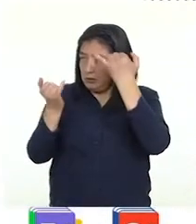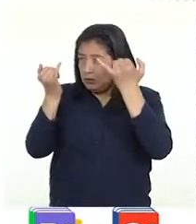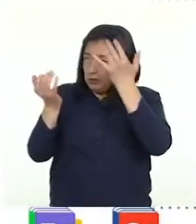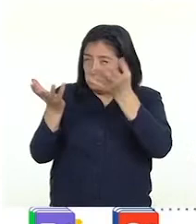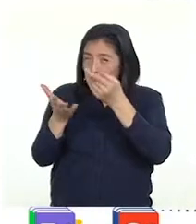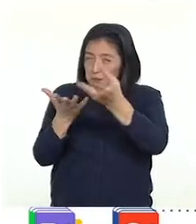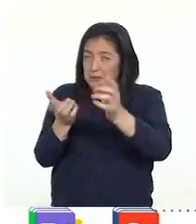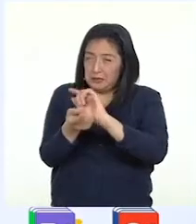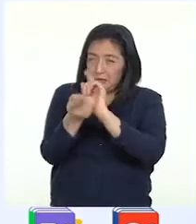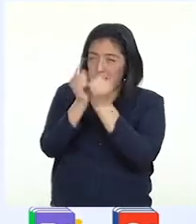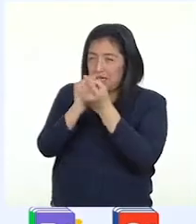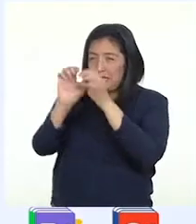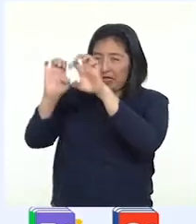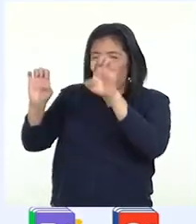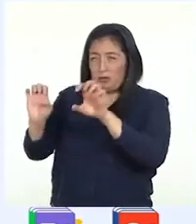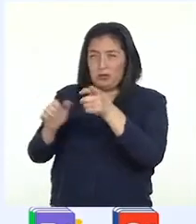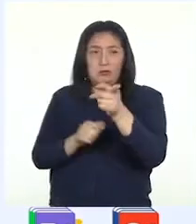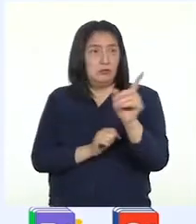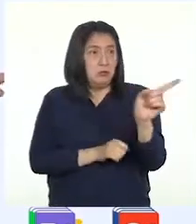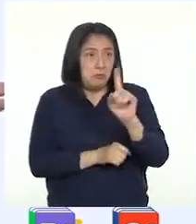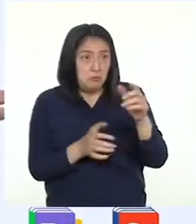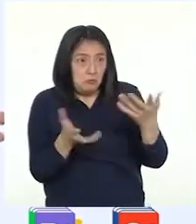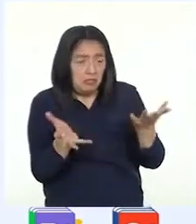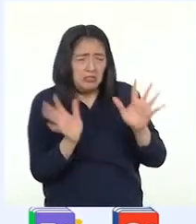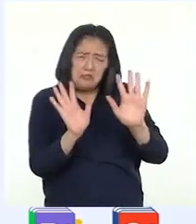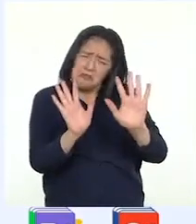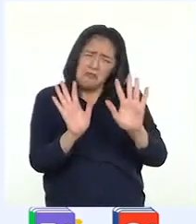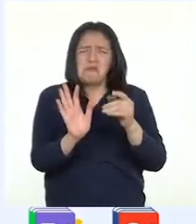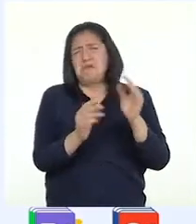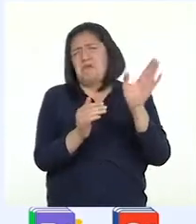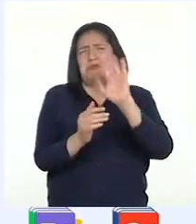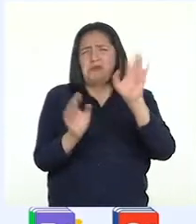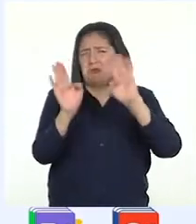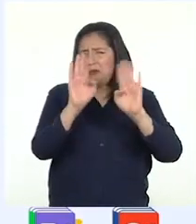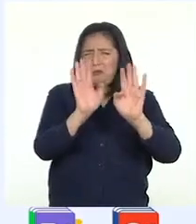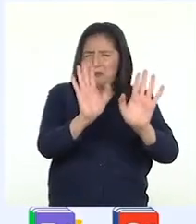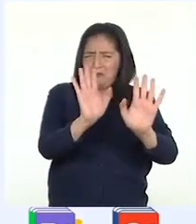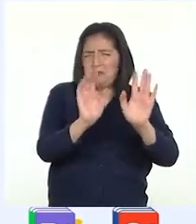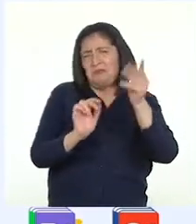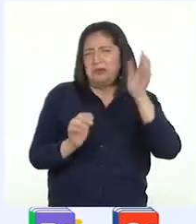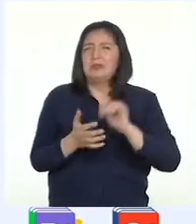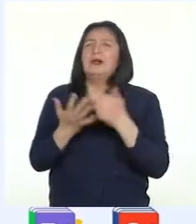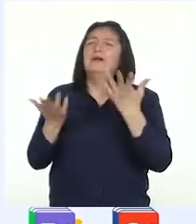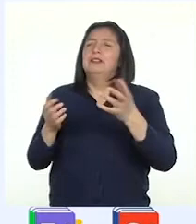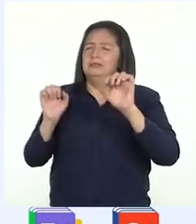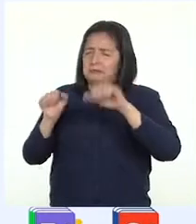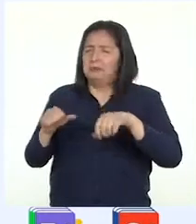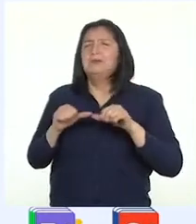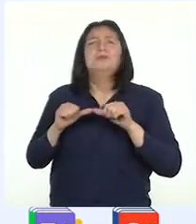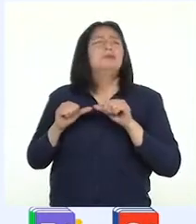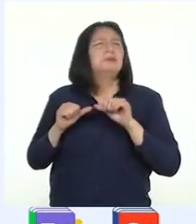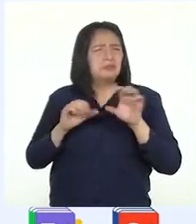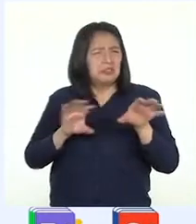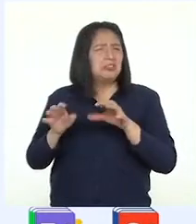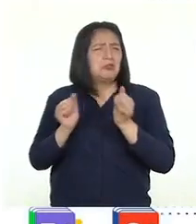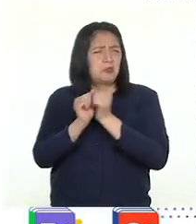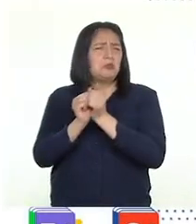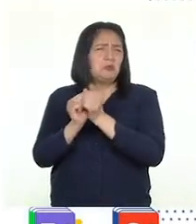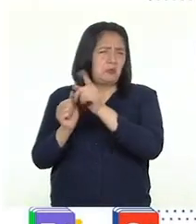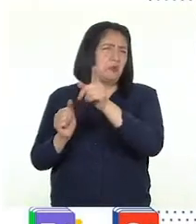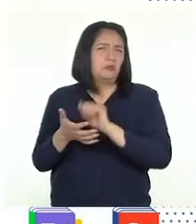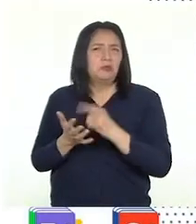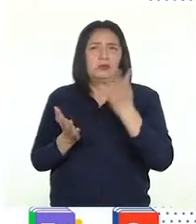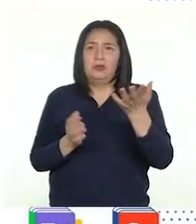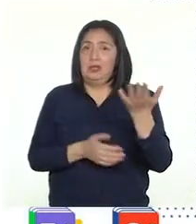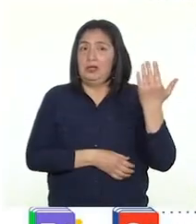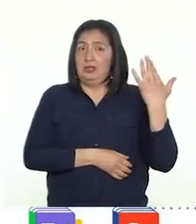para convertir la ecuación? Si no lo lograron todavía, no se preocupen. Vamos a hacer el ejercicio juntos.